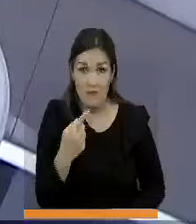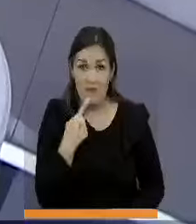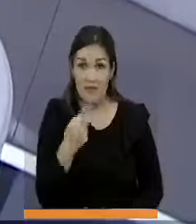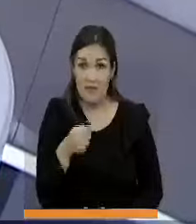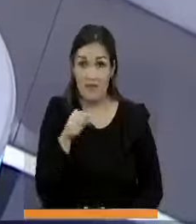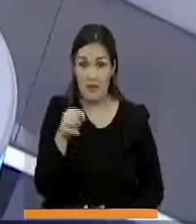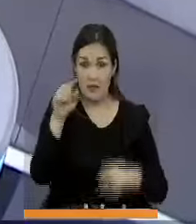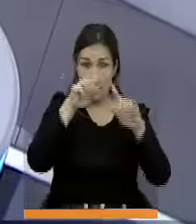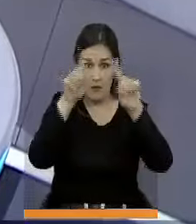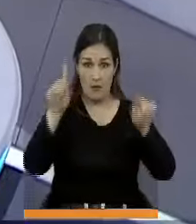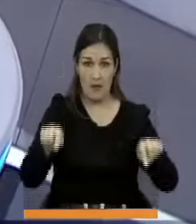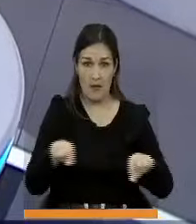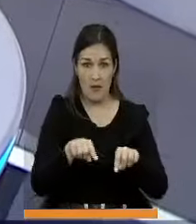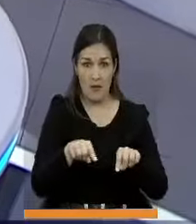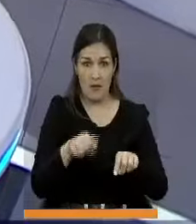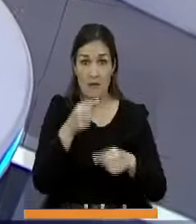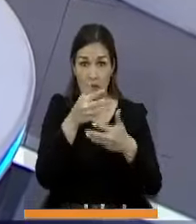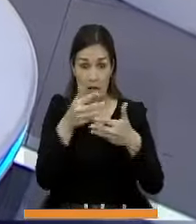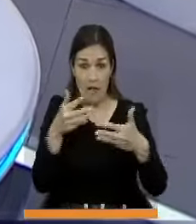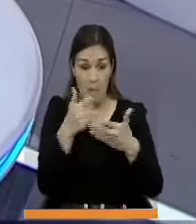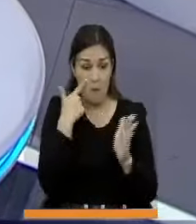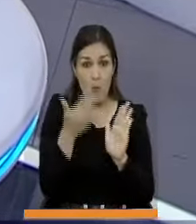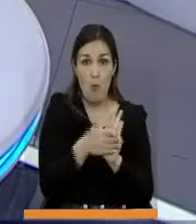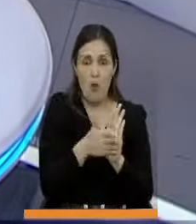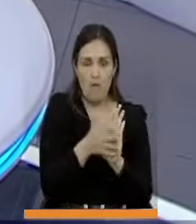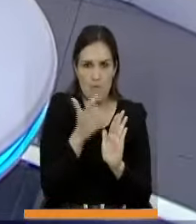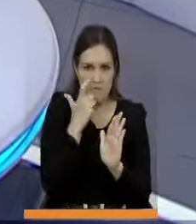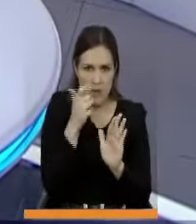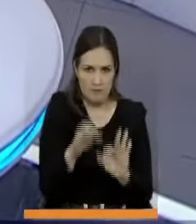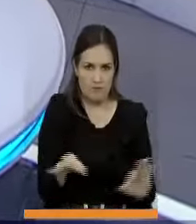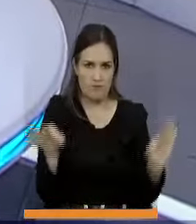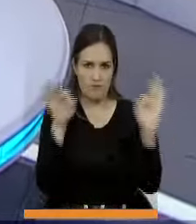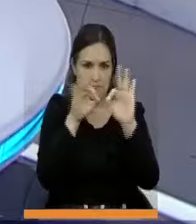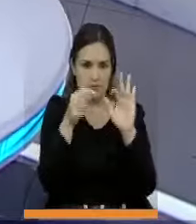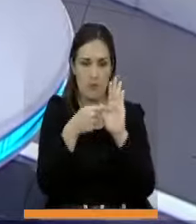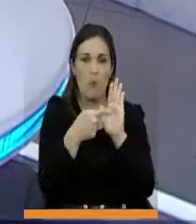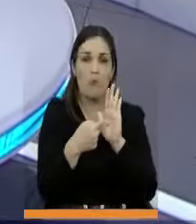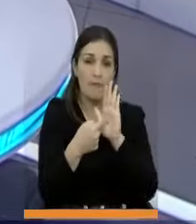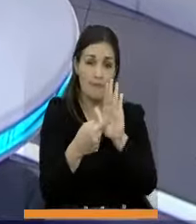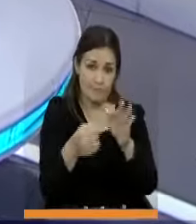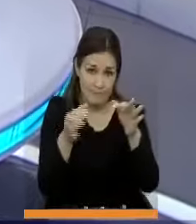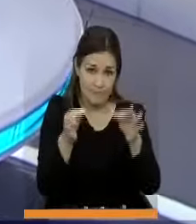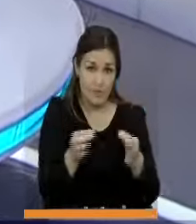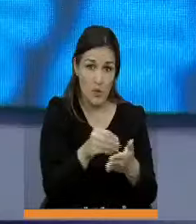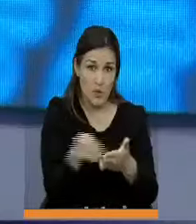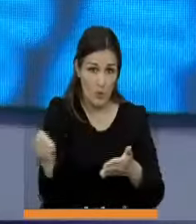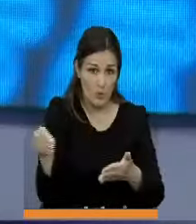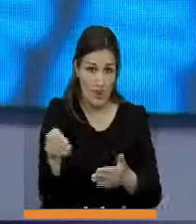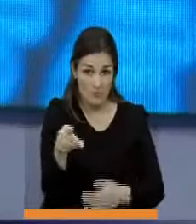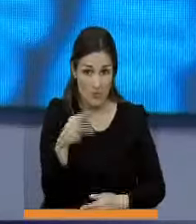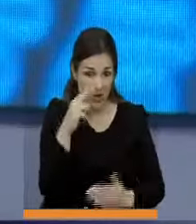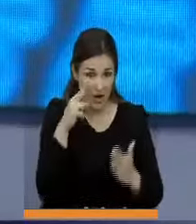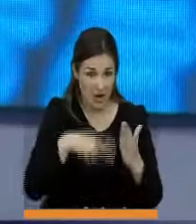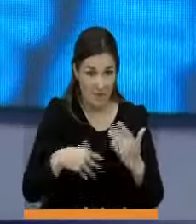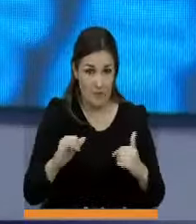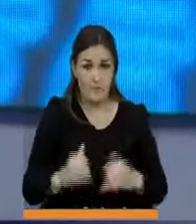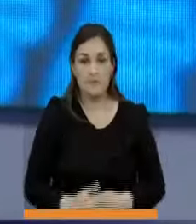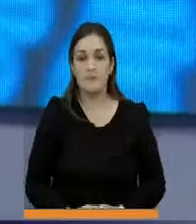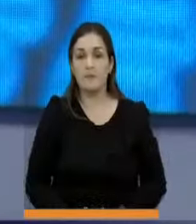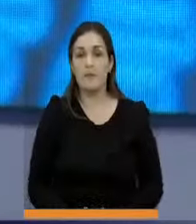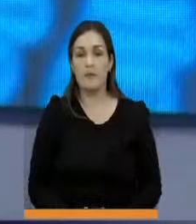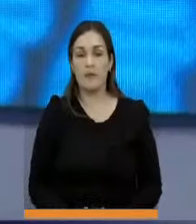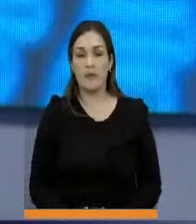que precisamente es una de las pruebas reinas precisamente para comprobar que sí se compró este software? Bueno, este